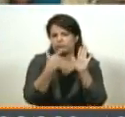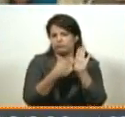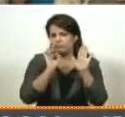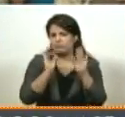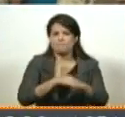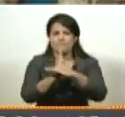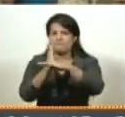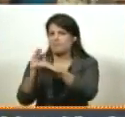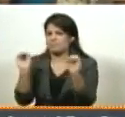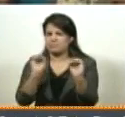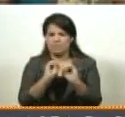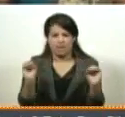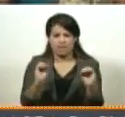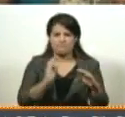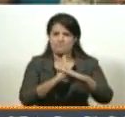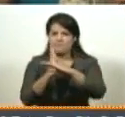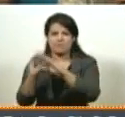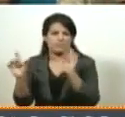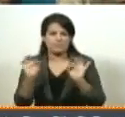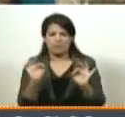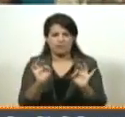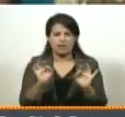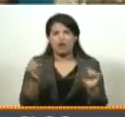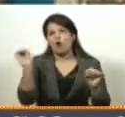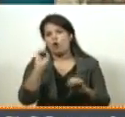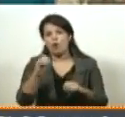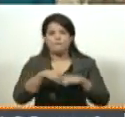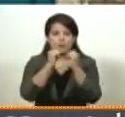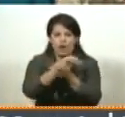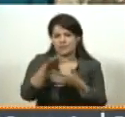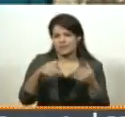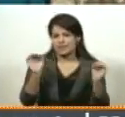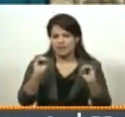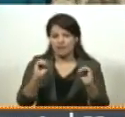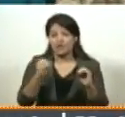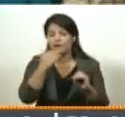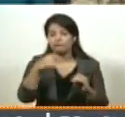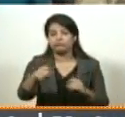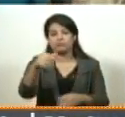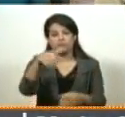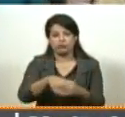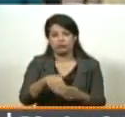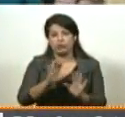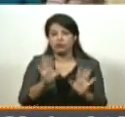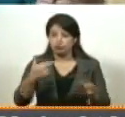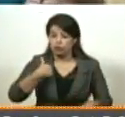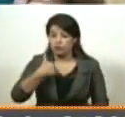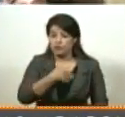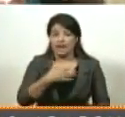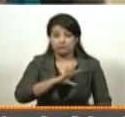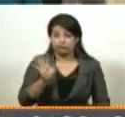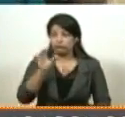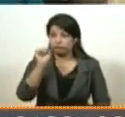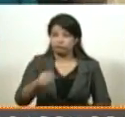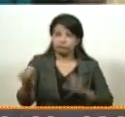tipo de impedimentos, sin ningún tipo de violencia el día de la votación. Por eso es que hemos